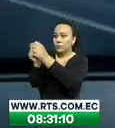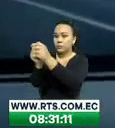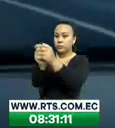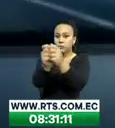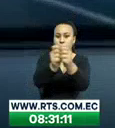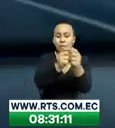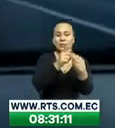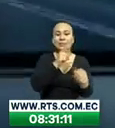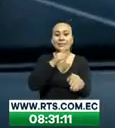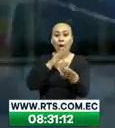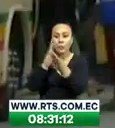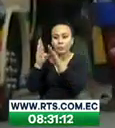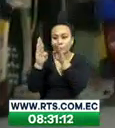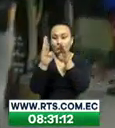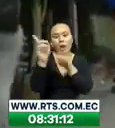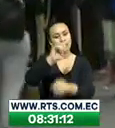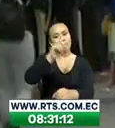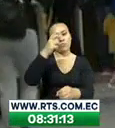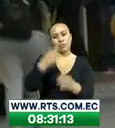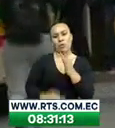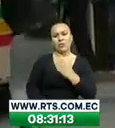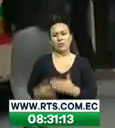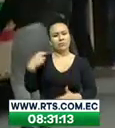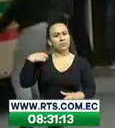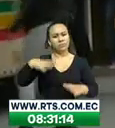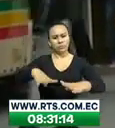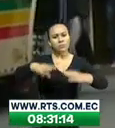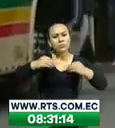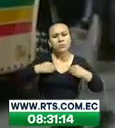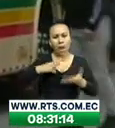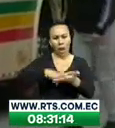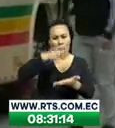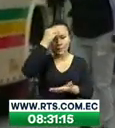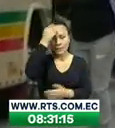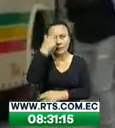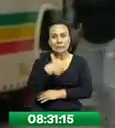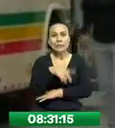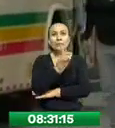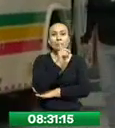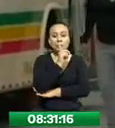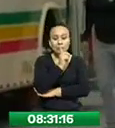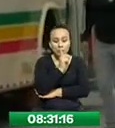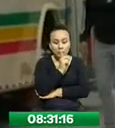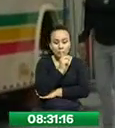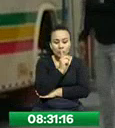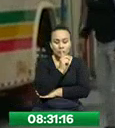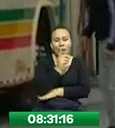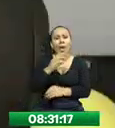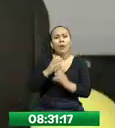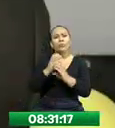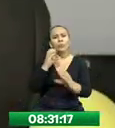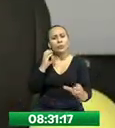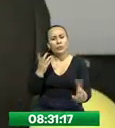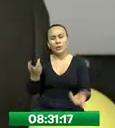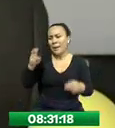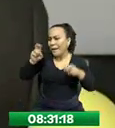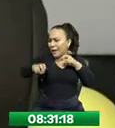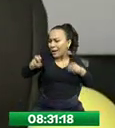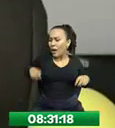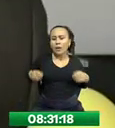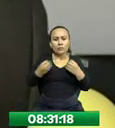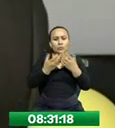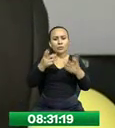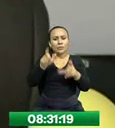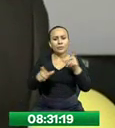seguimiento. El objetivo es que este tipo de sanciones sean ejemplarizadoras para los conductores, más aún del transporte público. No tuvimos la denuncia por parte